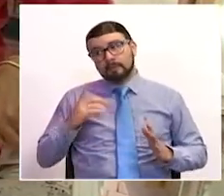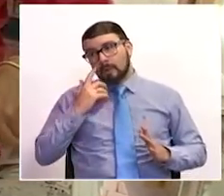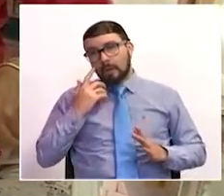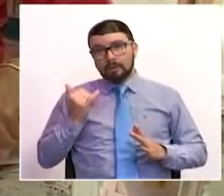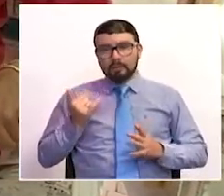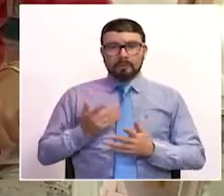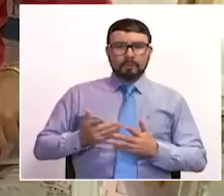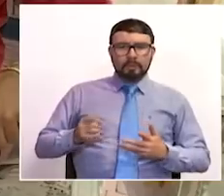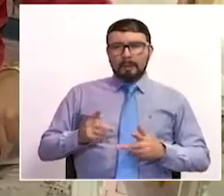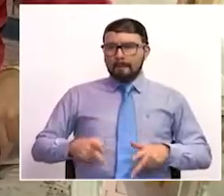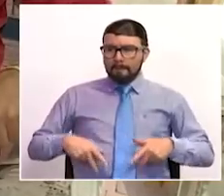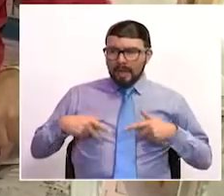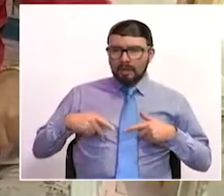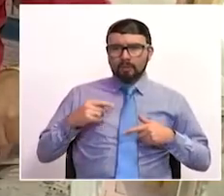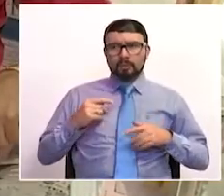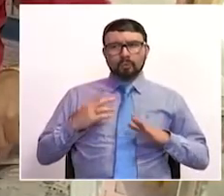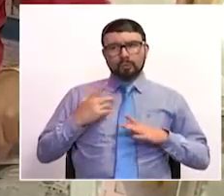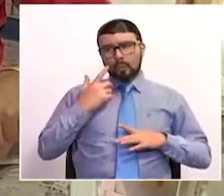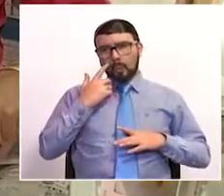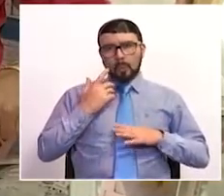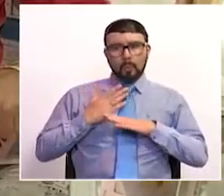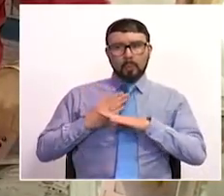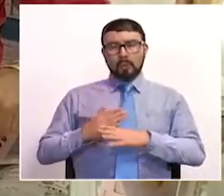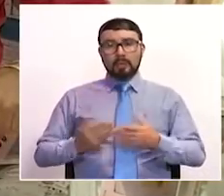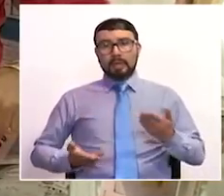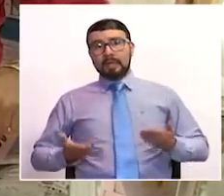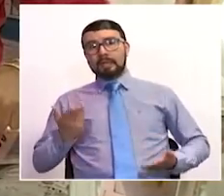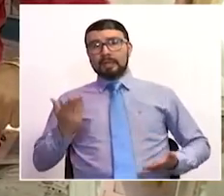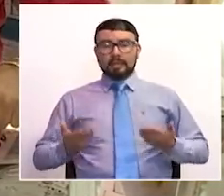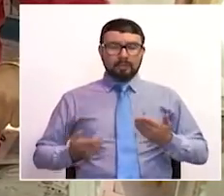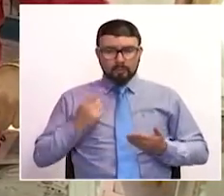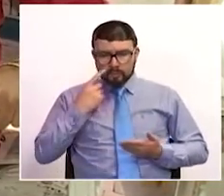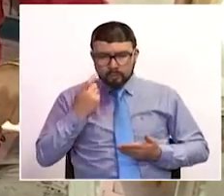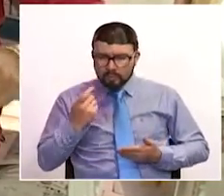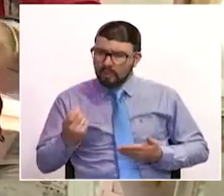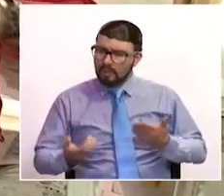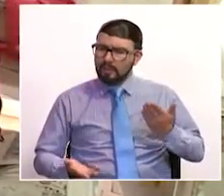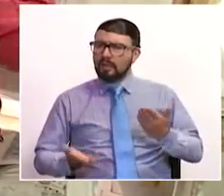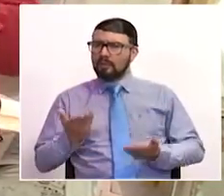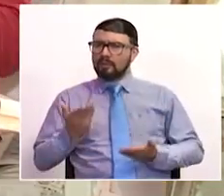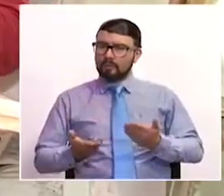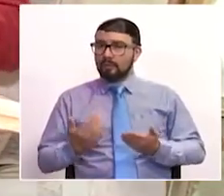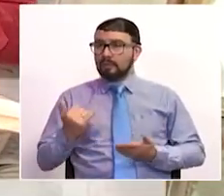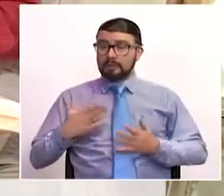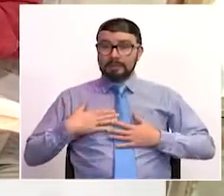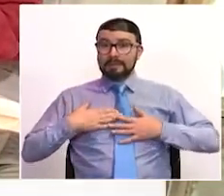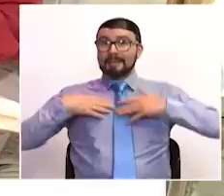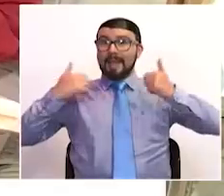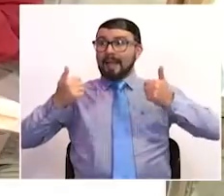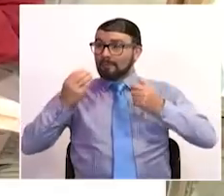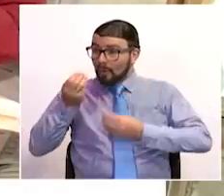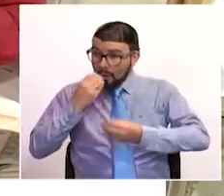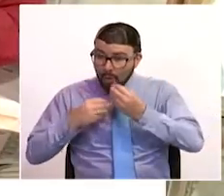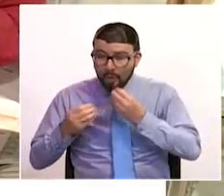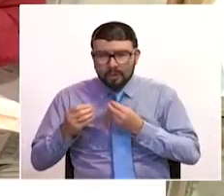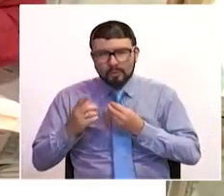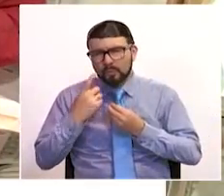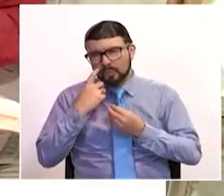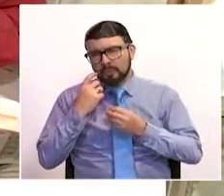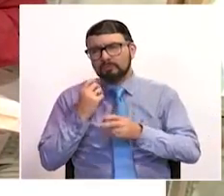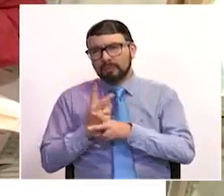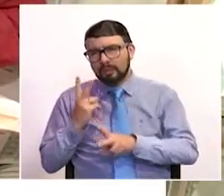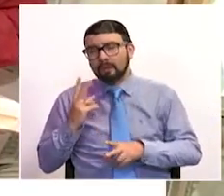alimentos en su vida diaria, tratar de buscar ese equilibrio y ese antídoto de los hábitos no saludables. Hay otra cosa, finalmente, que ustedes